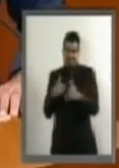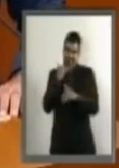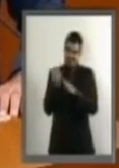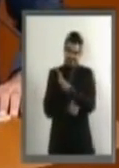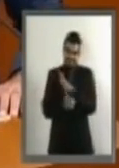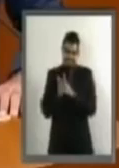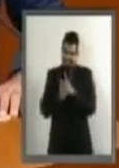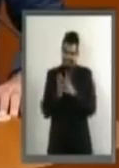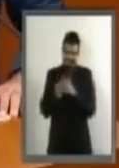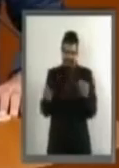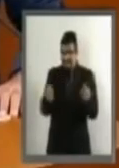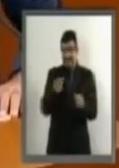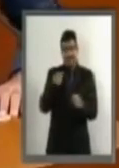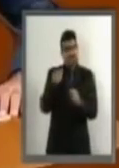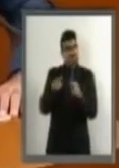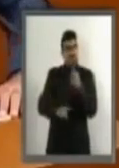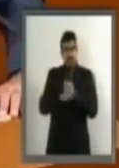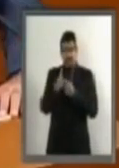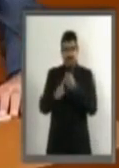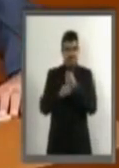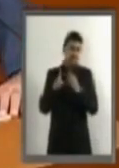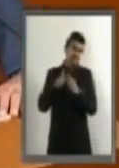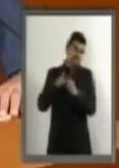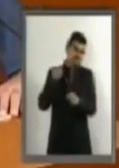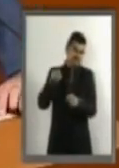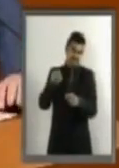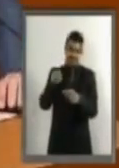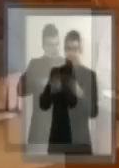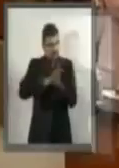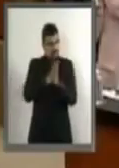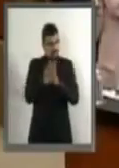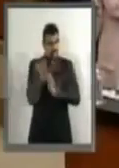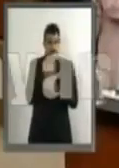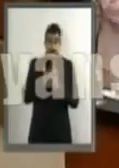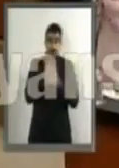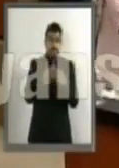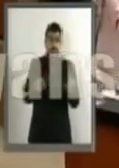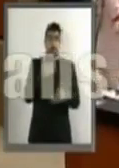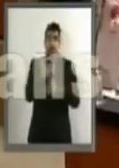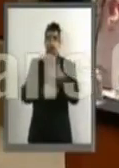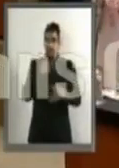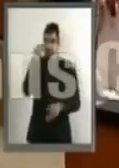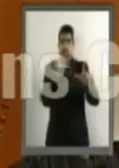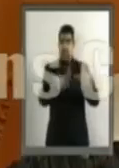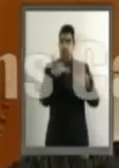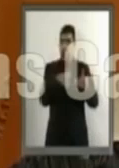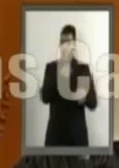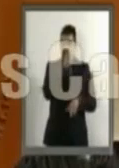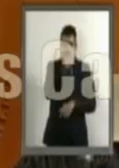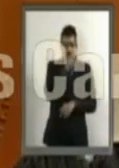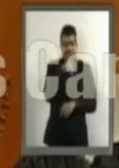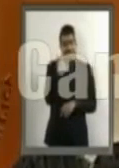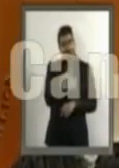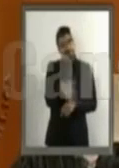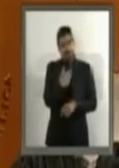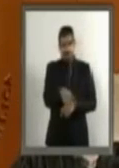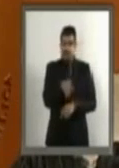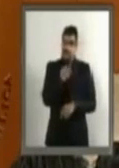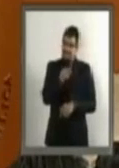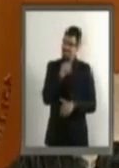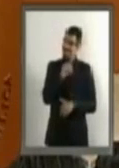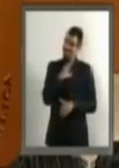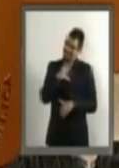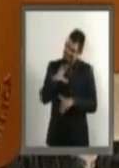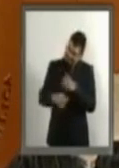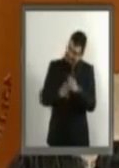causa principal de otros males. Frente a este flagelo, tenemos que seguir